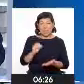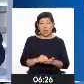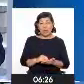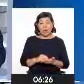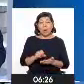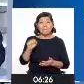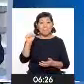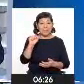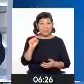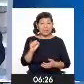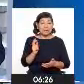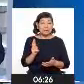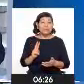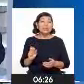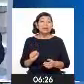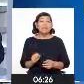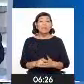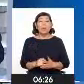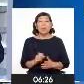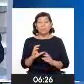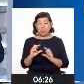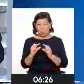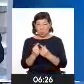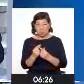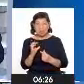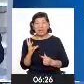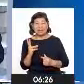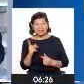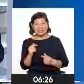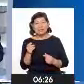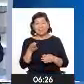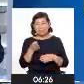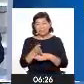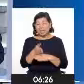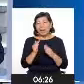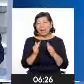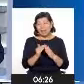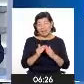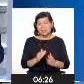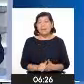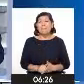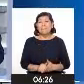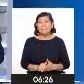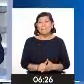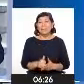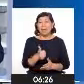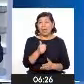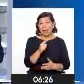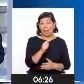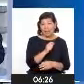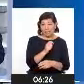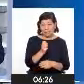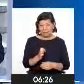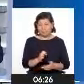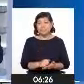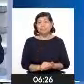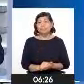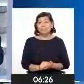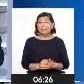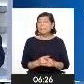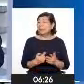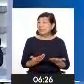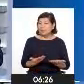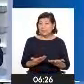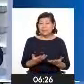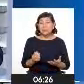Salvador cayeron los Chukis del Crimen, una banda que robaba casas, y en Ate fueron capturados los repartidores dedicados